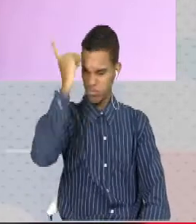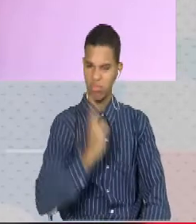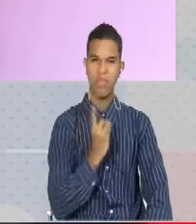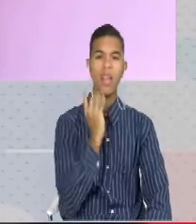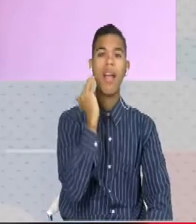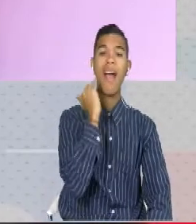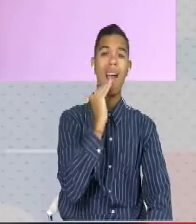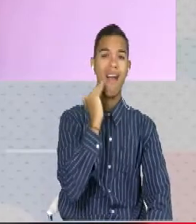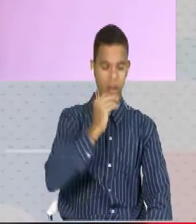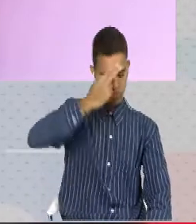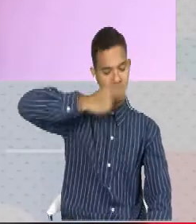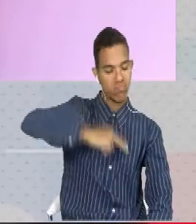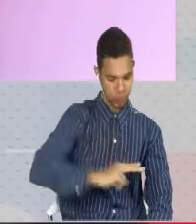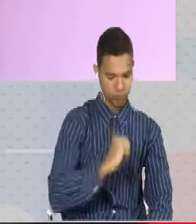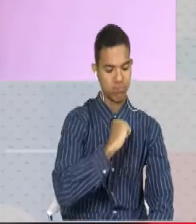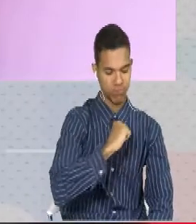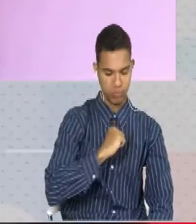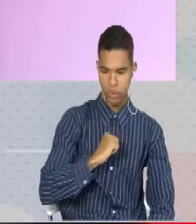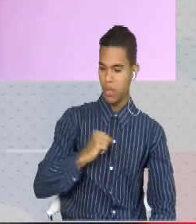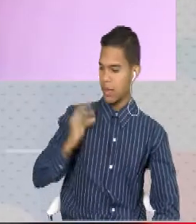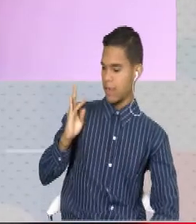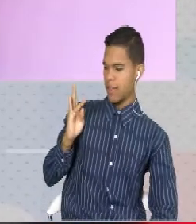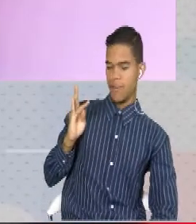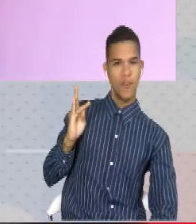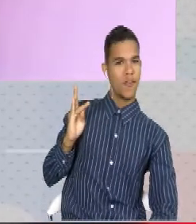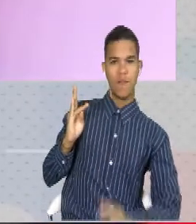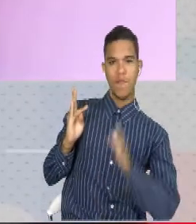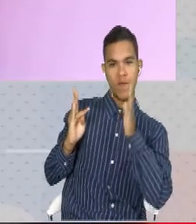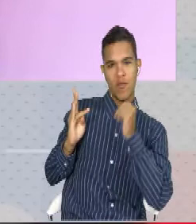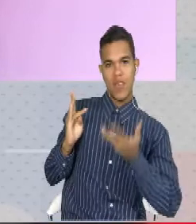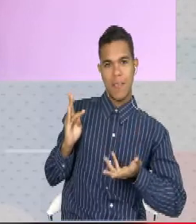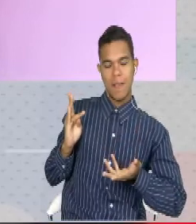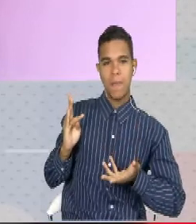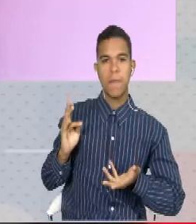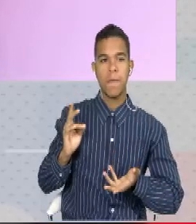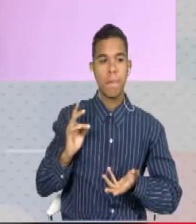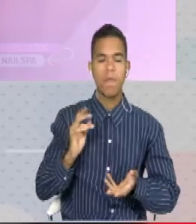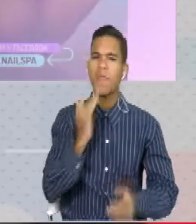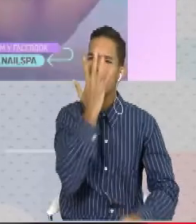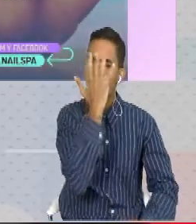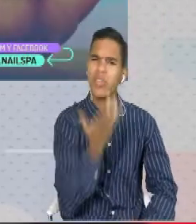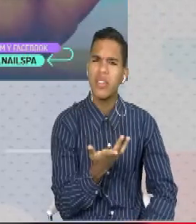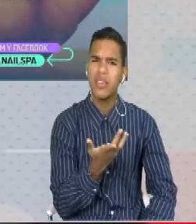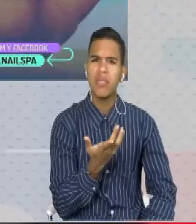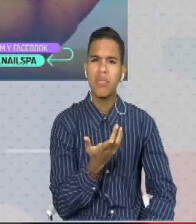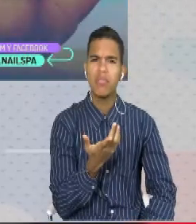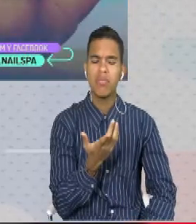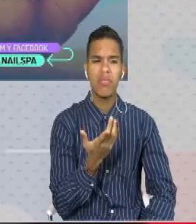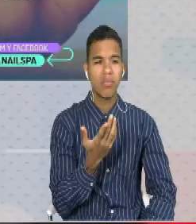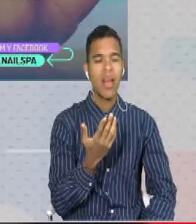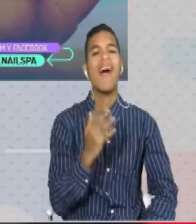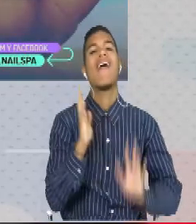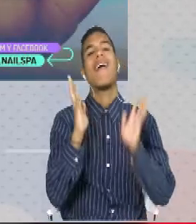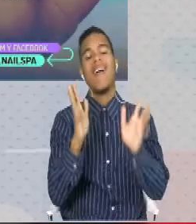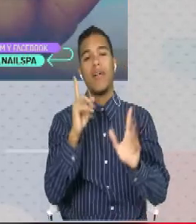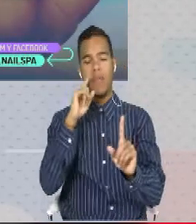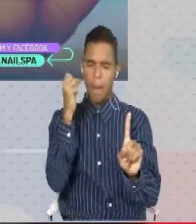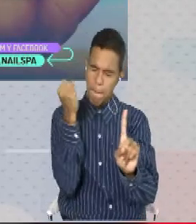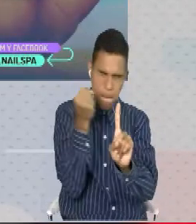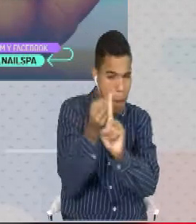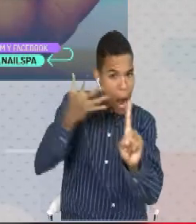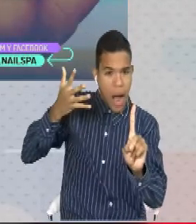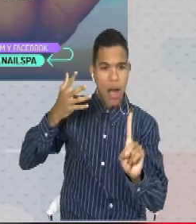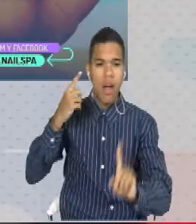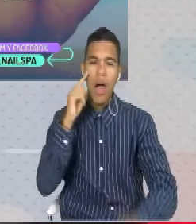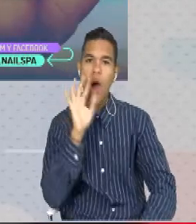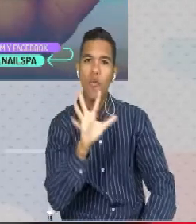qué? Pues realmente, en mi caso, yo soy madre, y me parece que el impacto que tiene apoyar a estas madres que